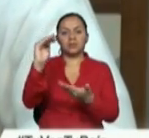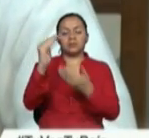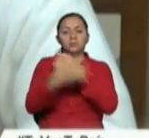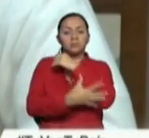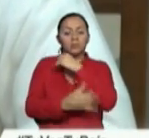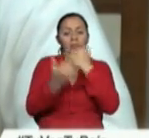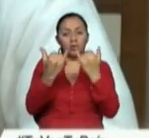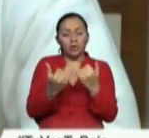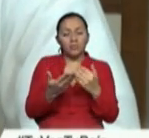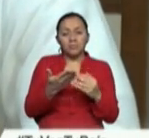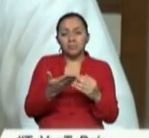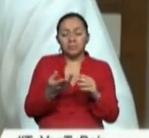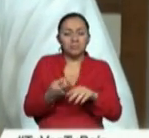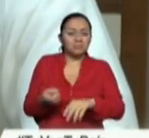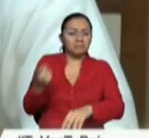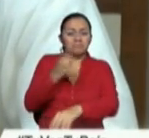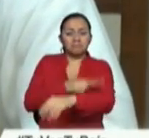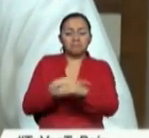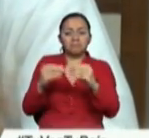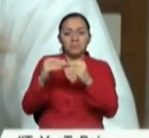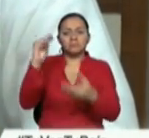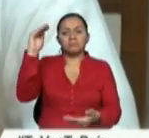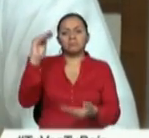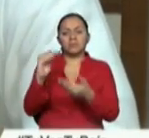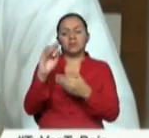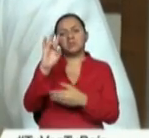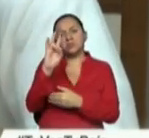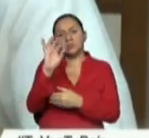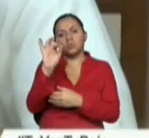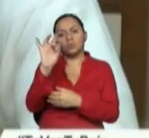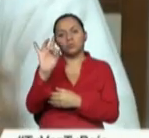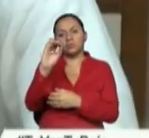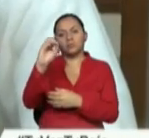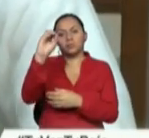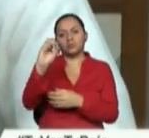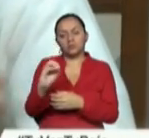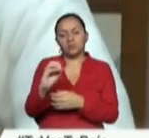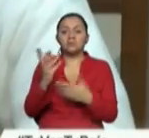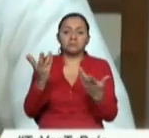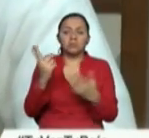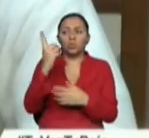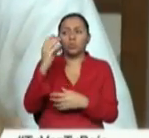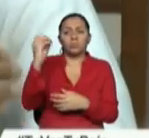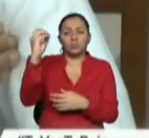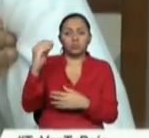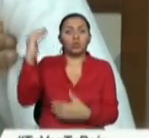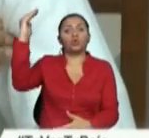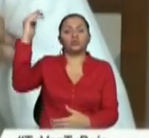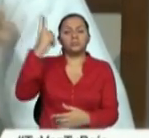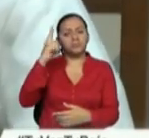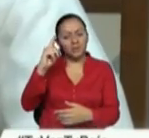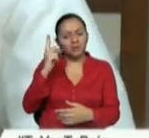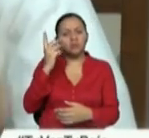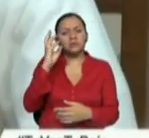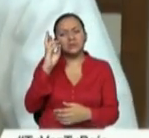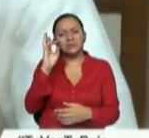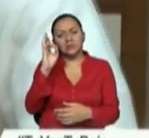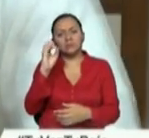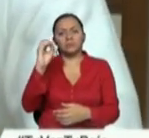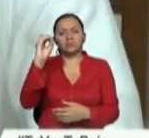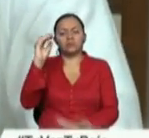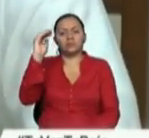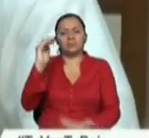primera vez en historia del país se encuentra un solo dígito el 7 8% por supuesto 1% ya demasiado pero hemos avanzado lo que nunca se ha